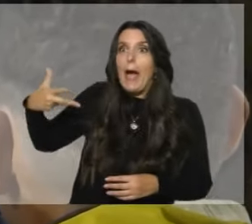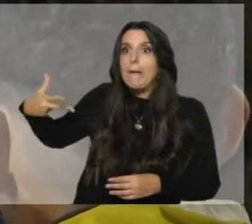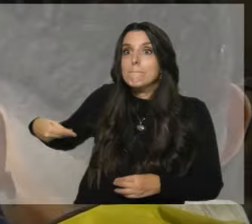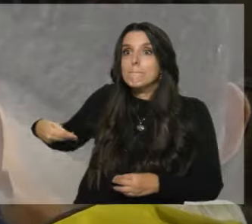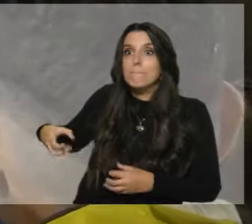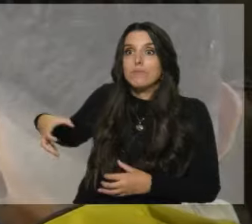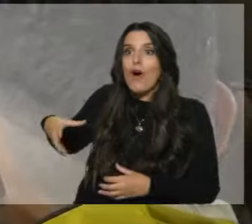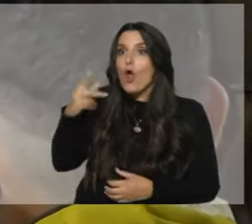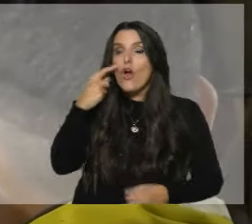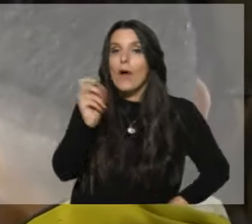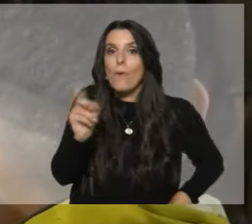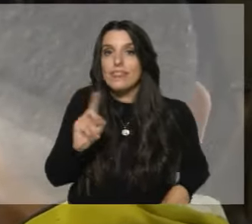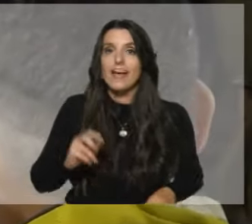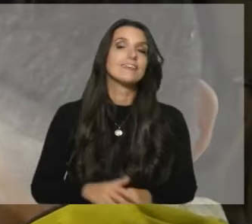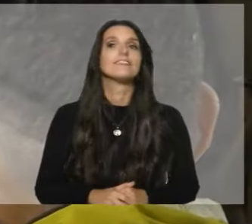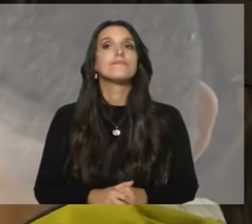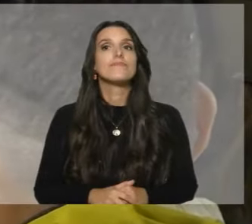lo que se hizo.